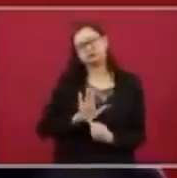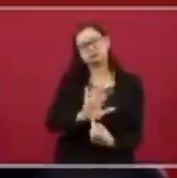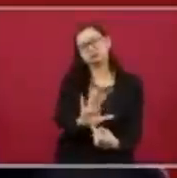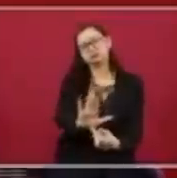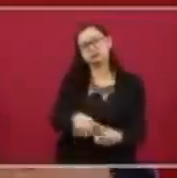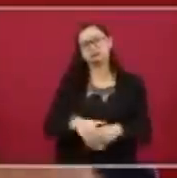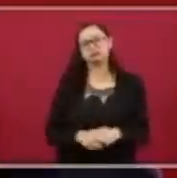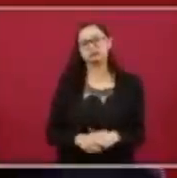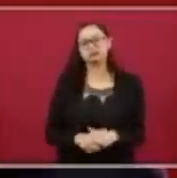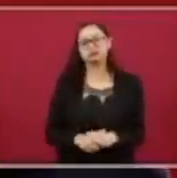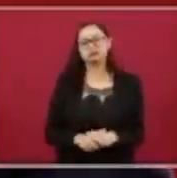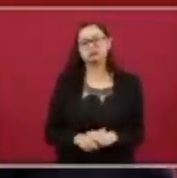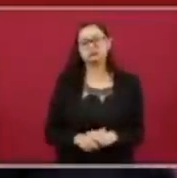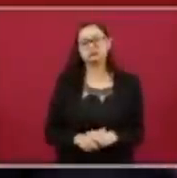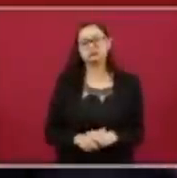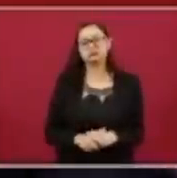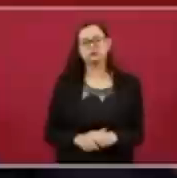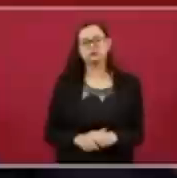y